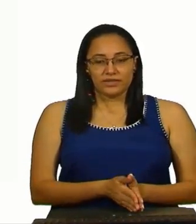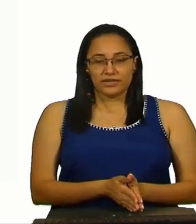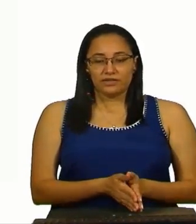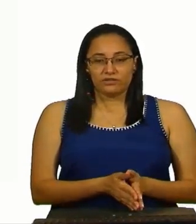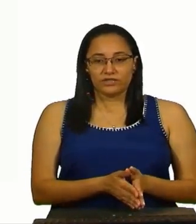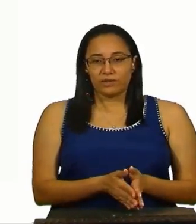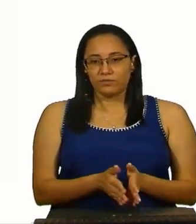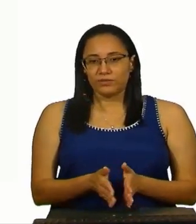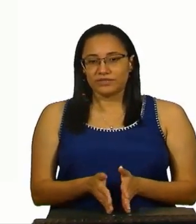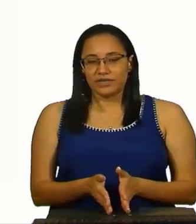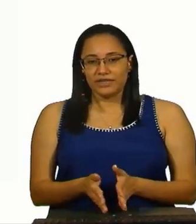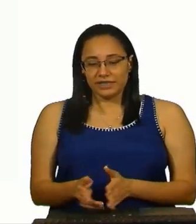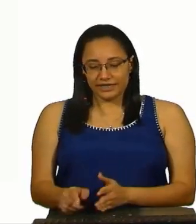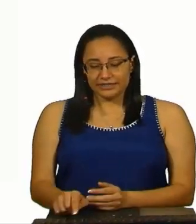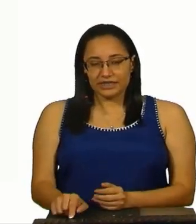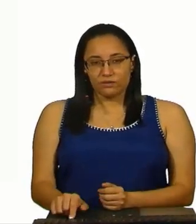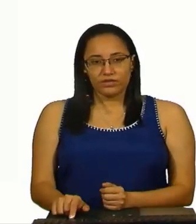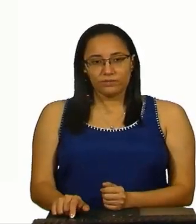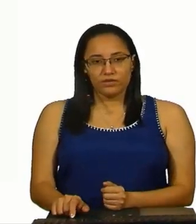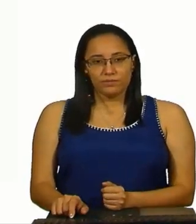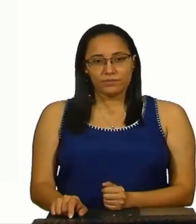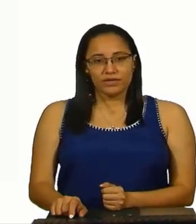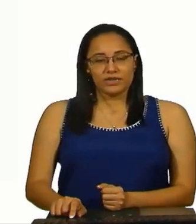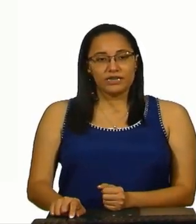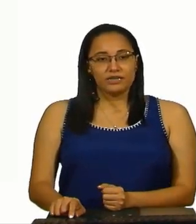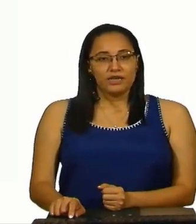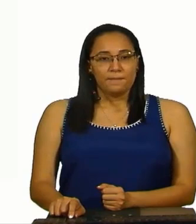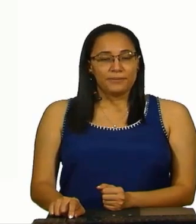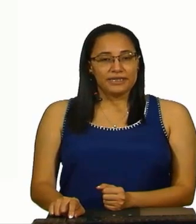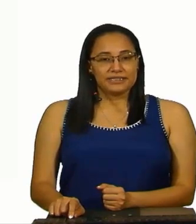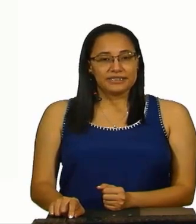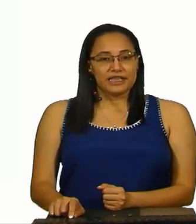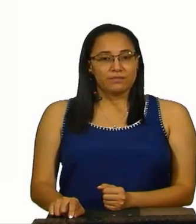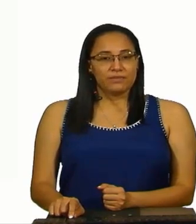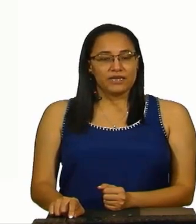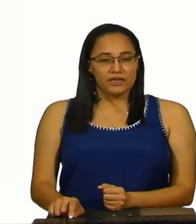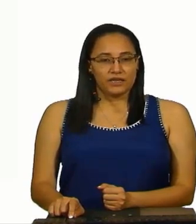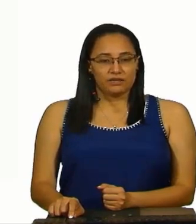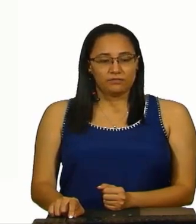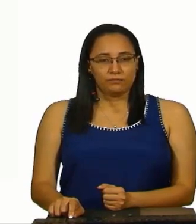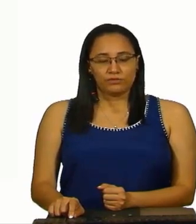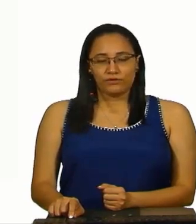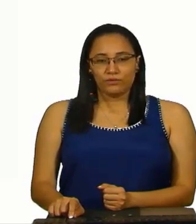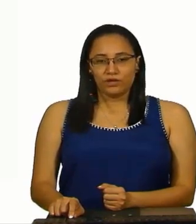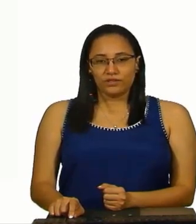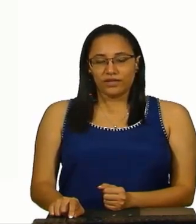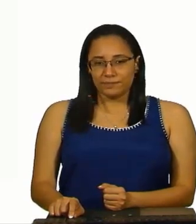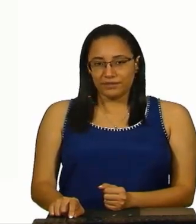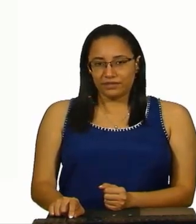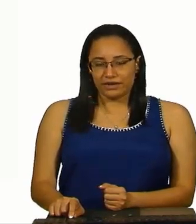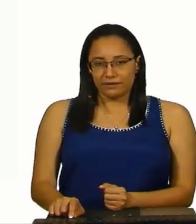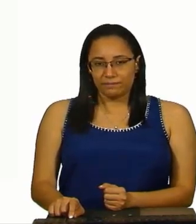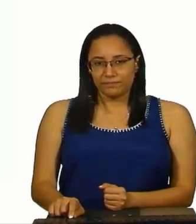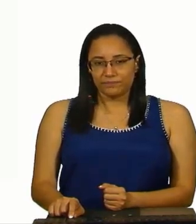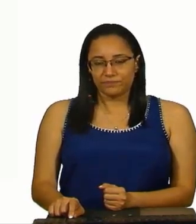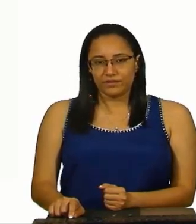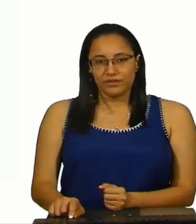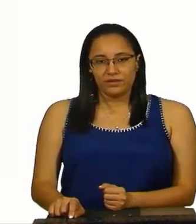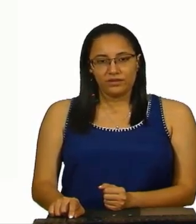adverbiales en los ejemplos pueden ser in and down. Tenemos la primera aquí. Please let me in. Por favor, déjame